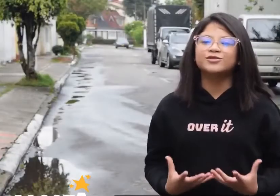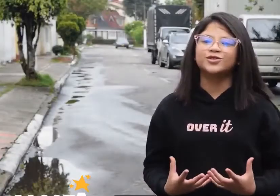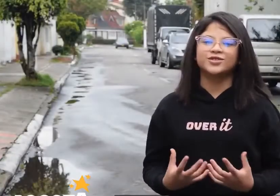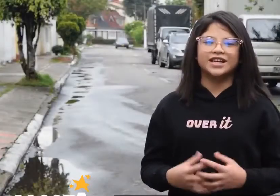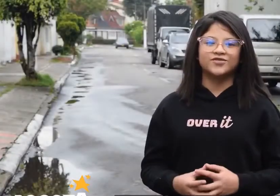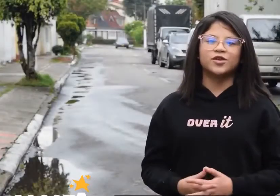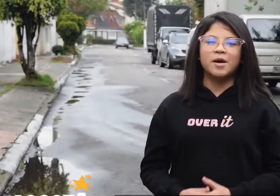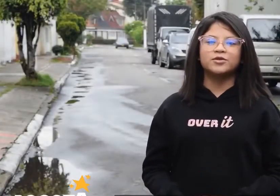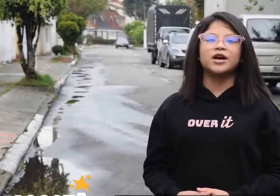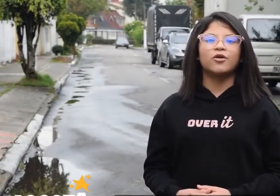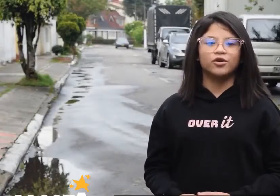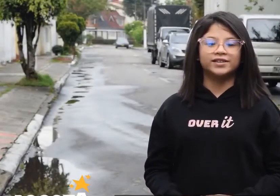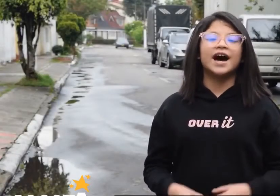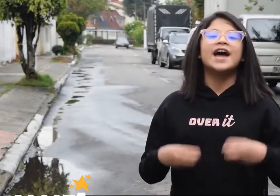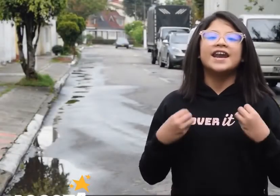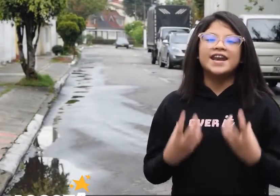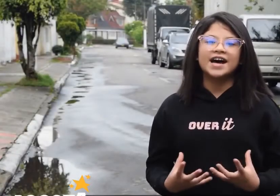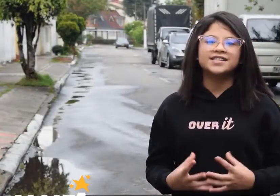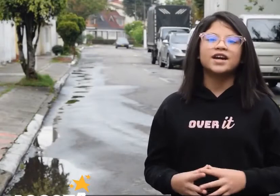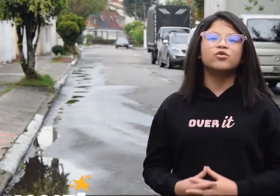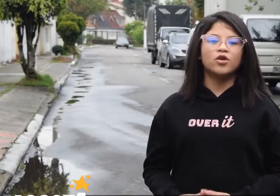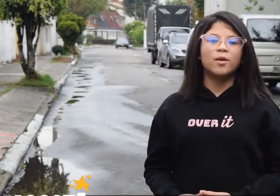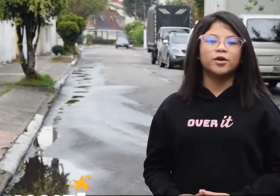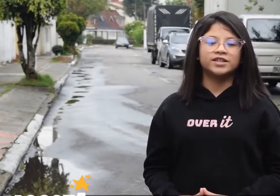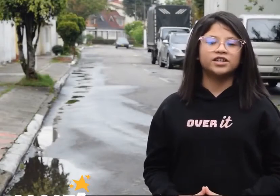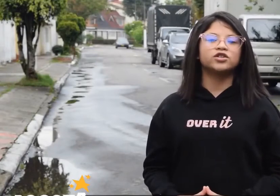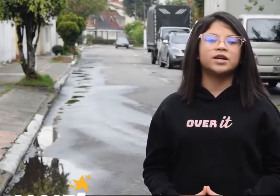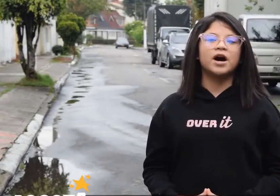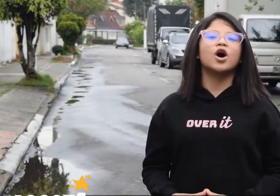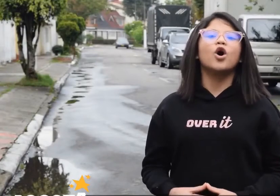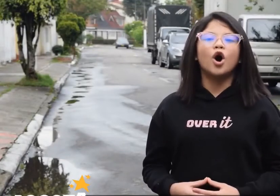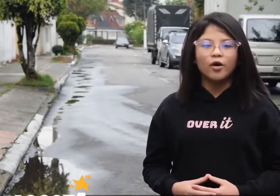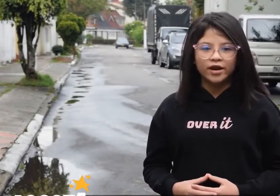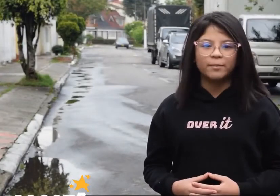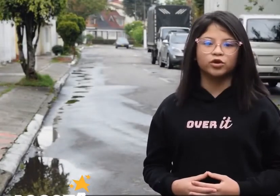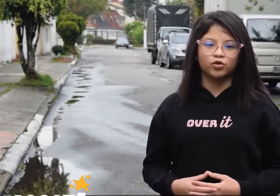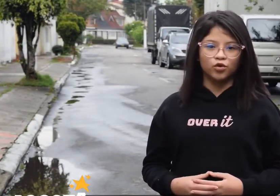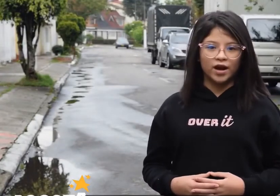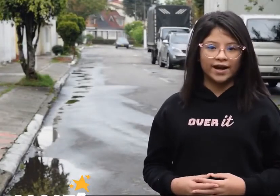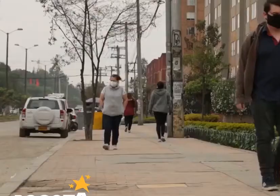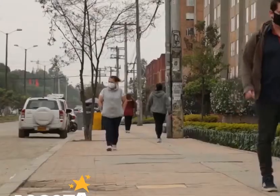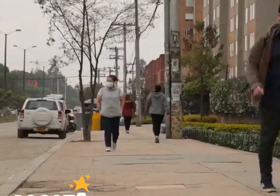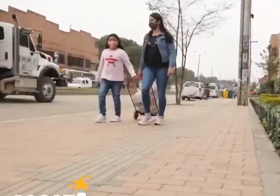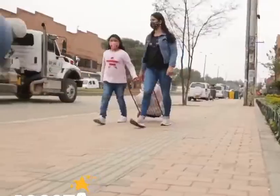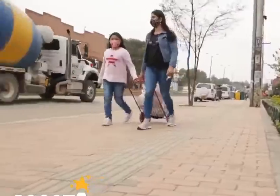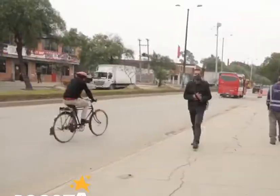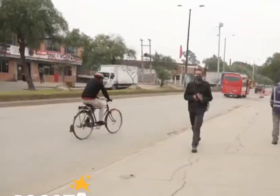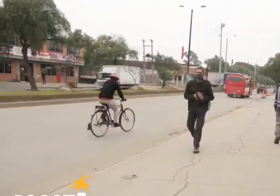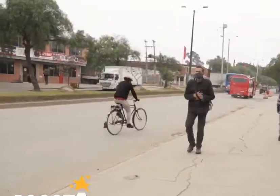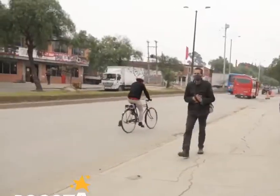Porque juntos transformamos a Bogotá, nace un nuevo proyecto llamado Obra por tu Lugar.